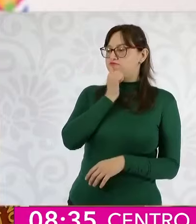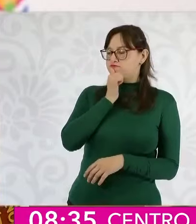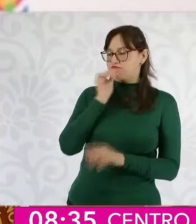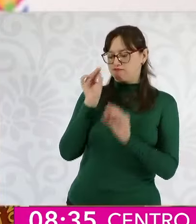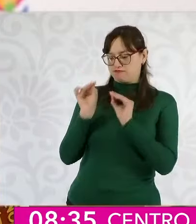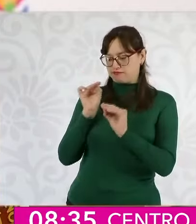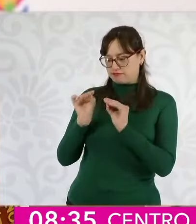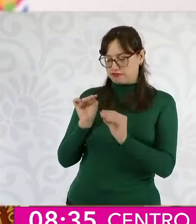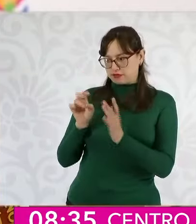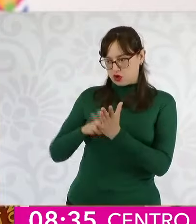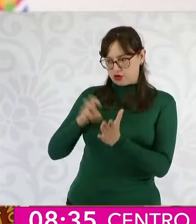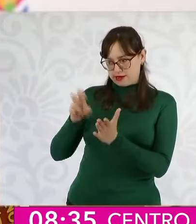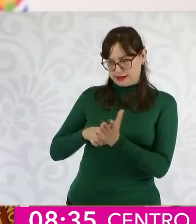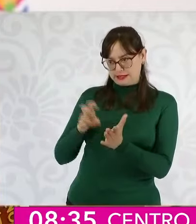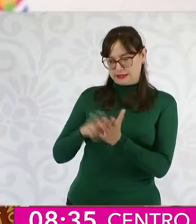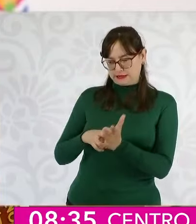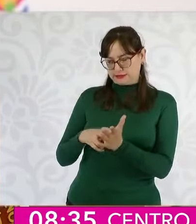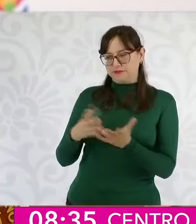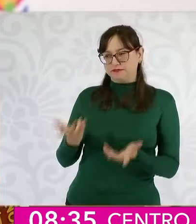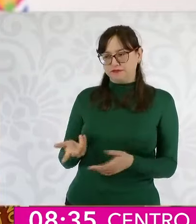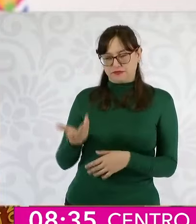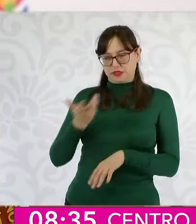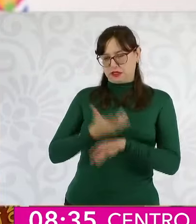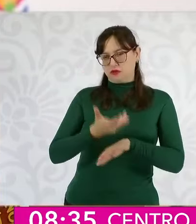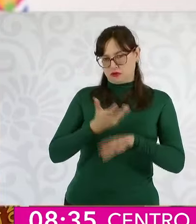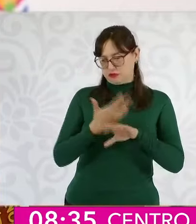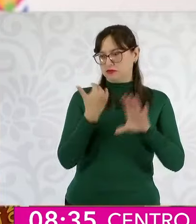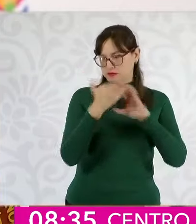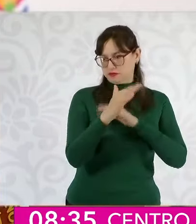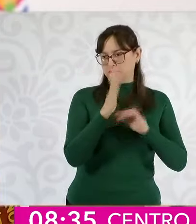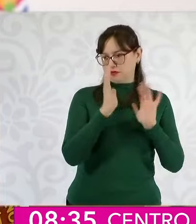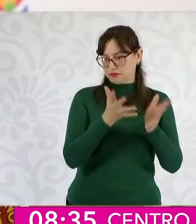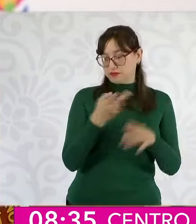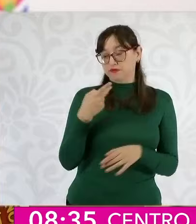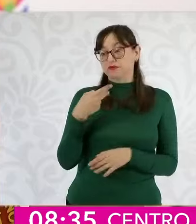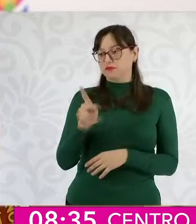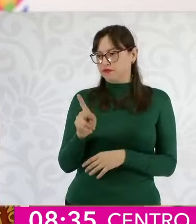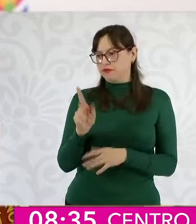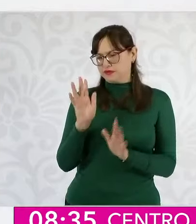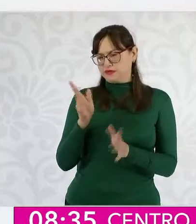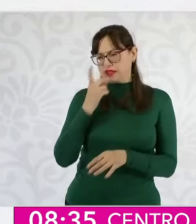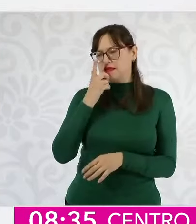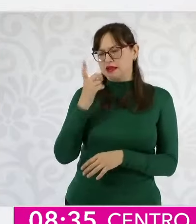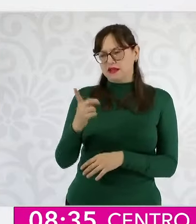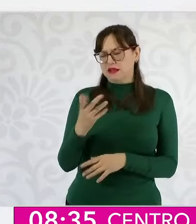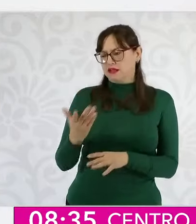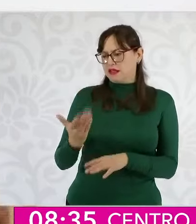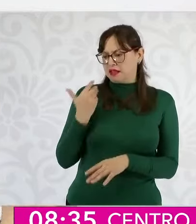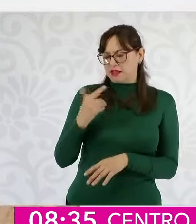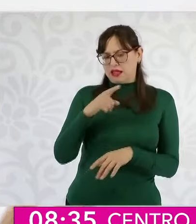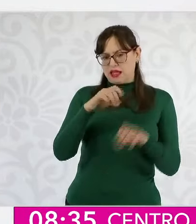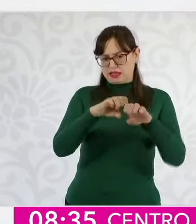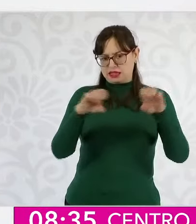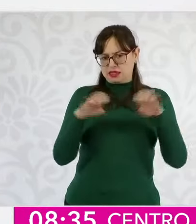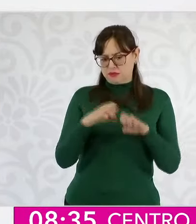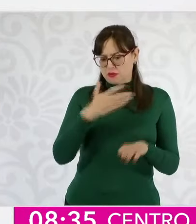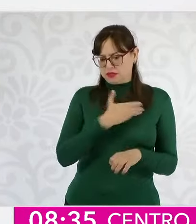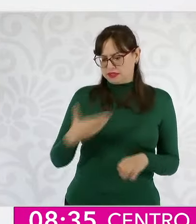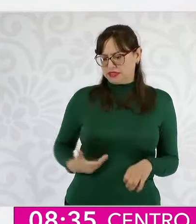el secretario de Relaciones Exteriores, el doctor Juan Ramón de la Fuente, con el equipo de Donald Trump